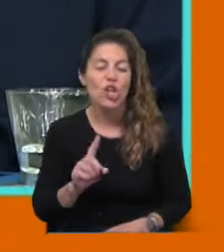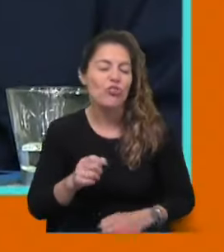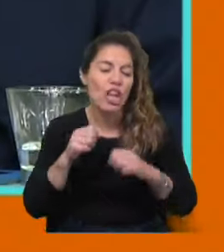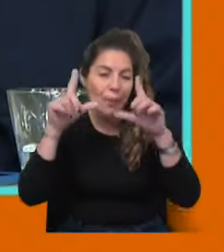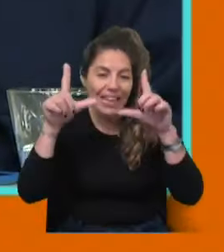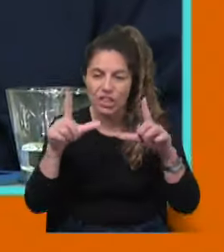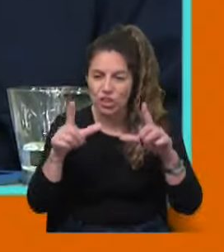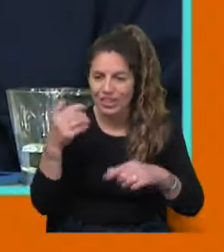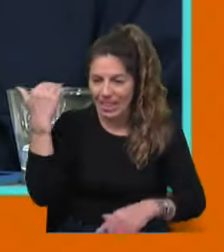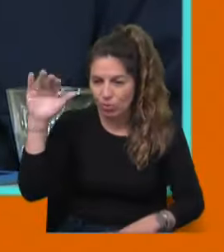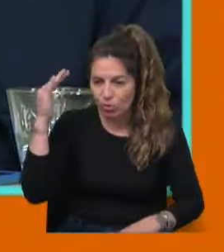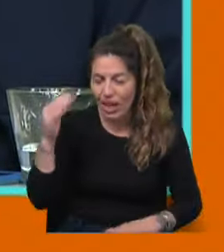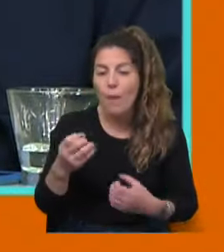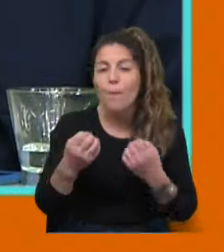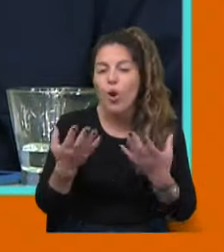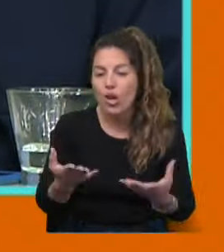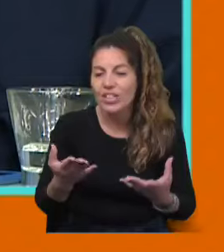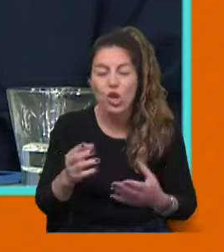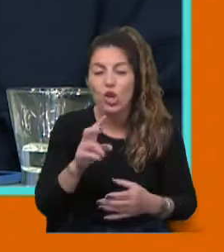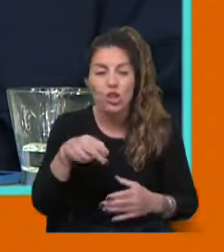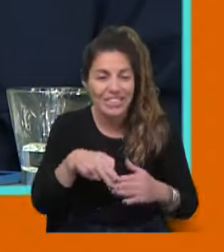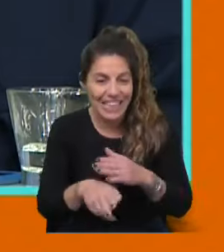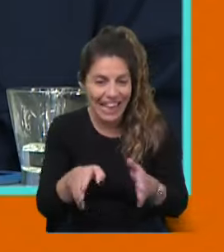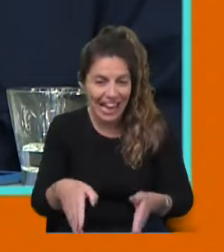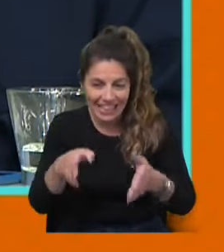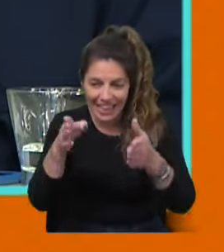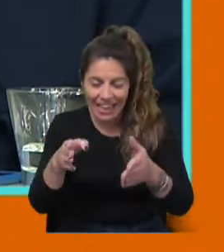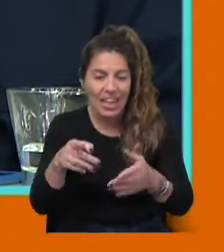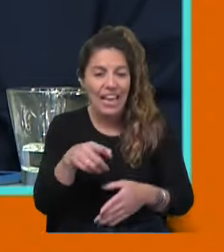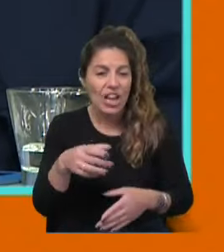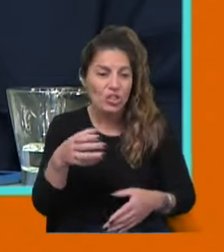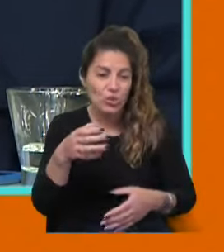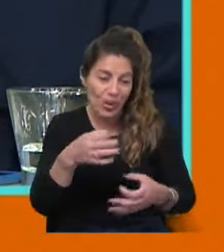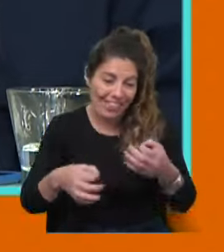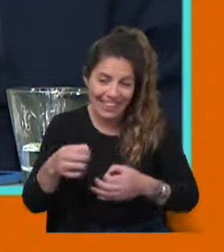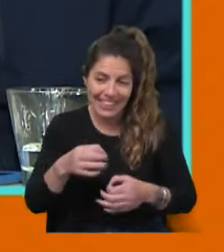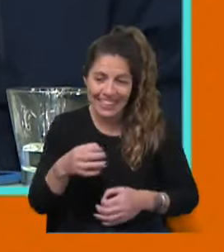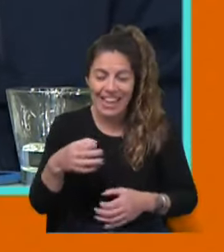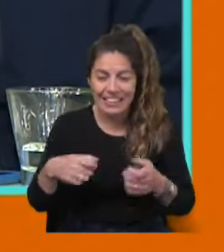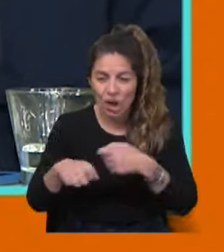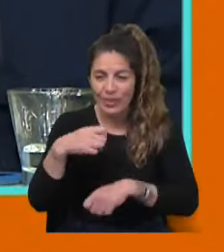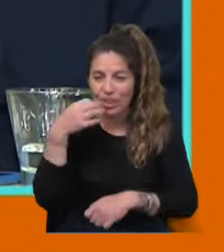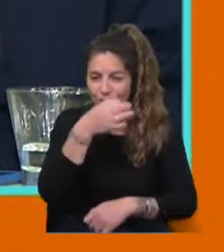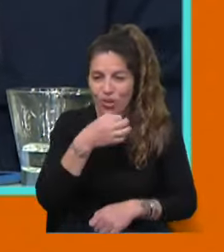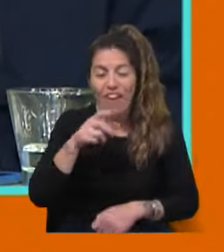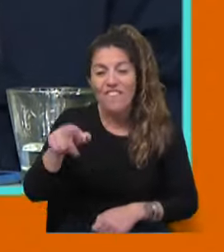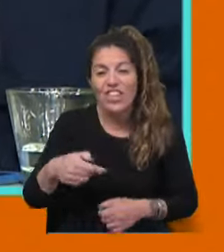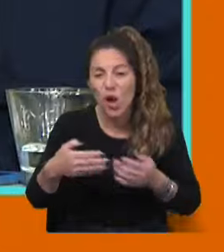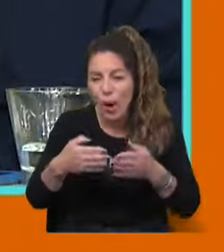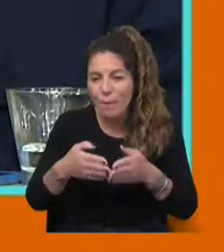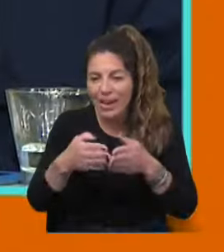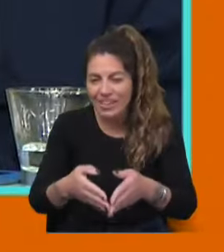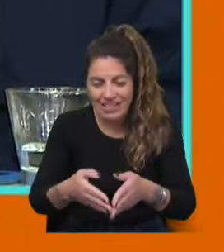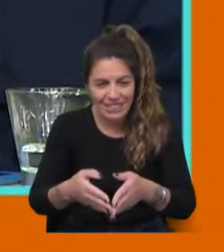y, bueno, por eso es que no se escanea. Eso es parte de una estrategia de los narcos. Estrategia de los narcos, que aparte vino en barcaza, según la información que